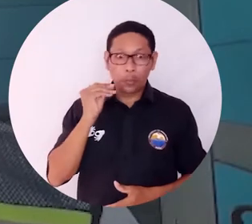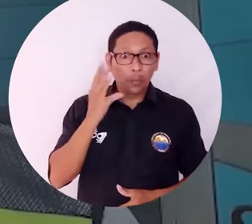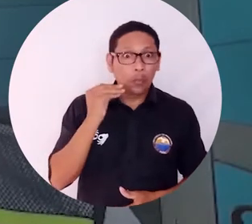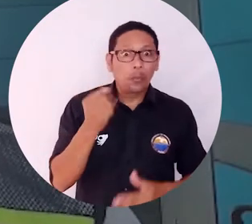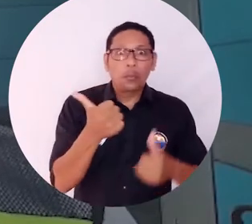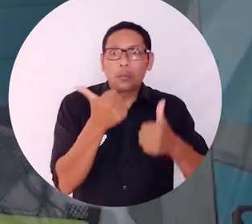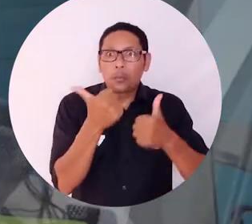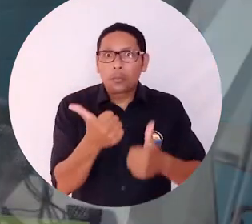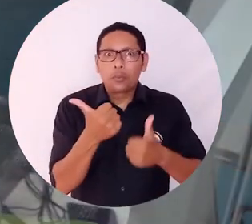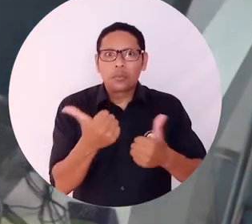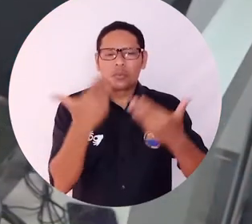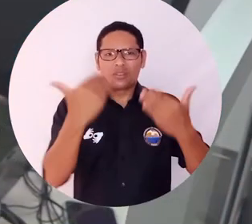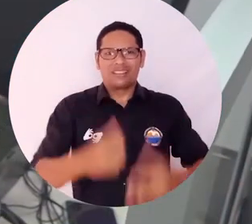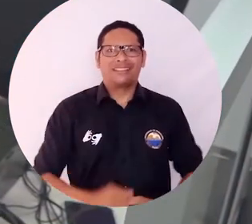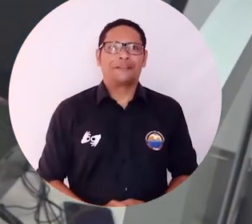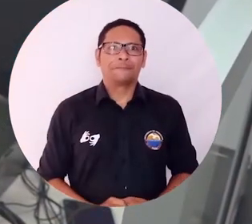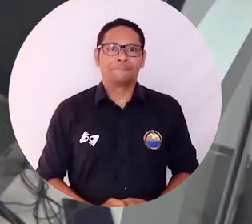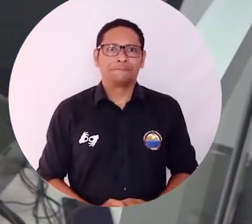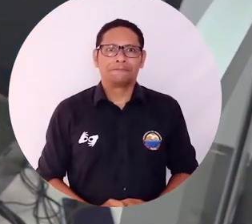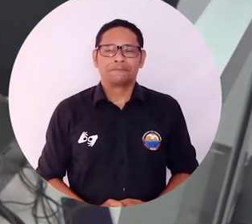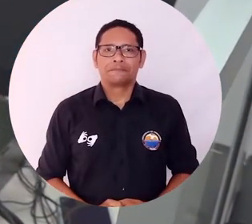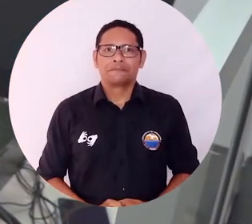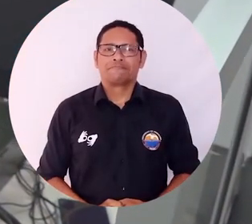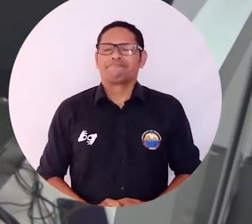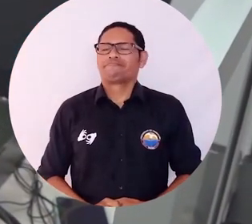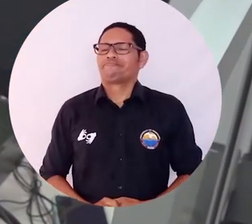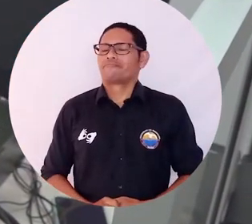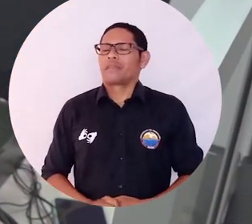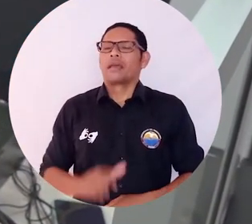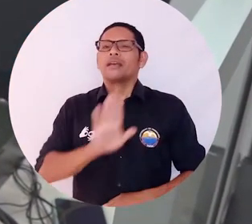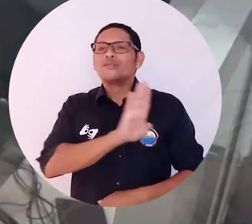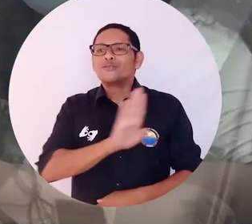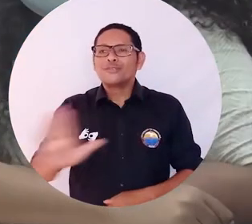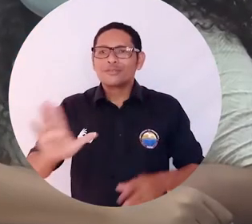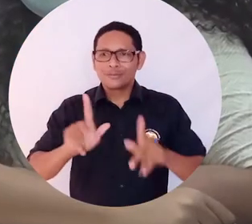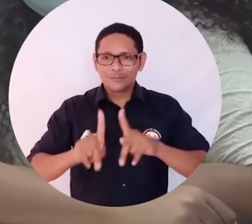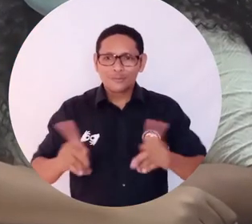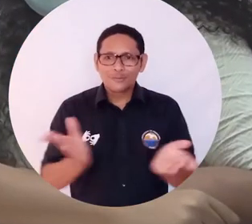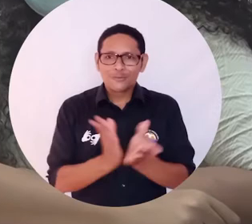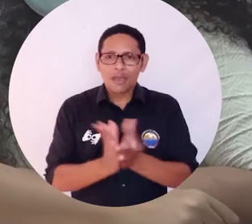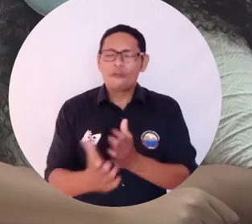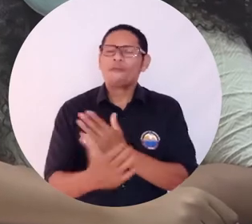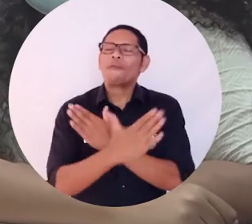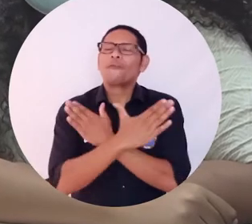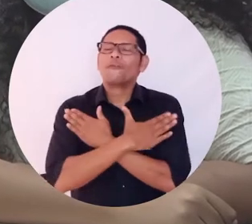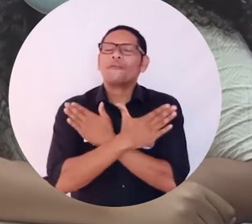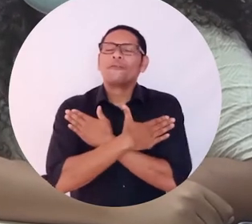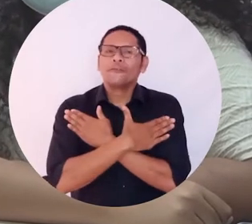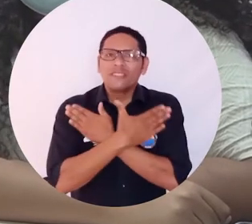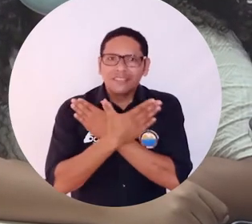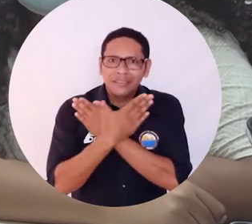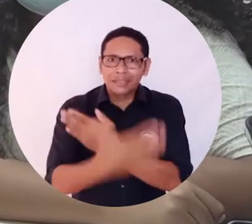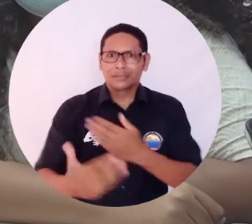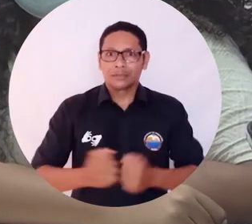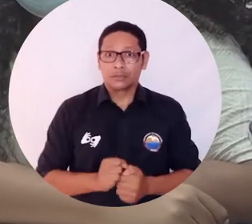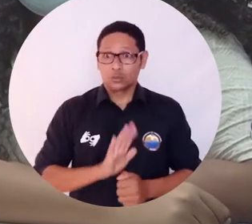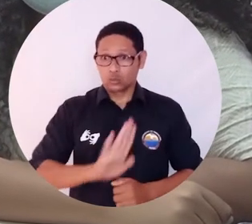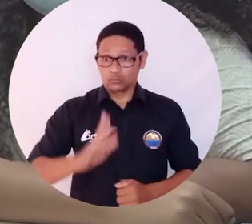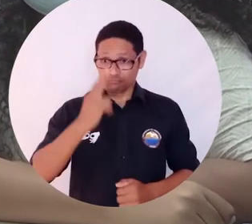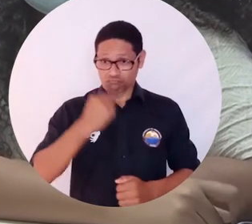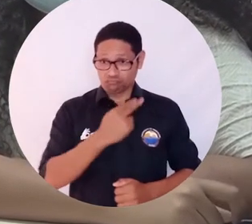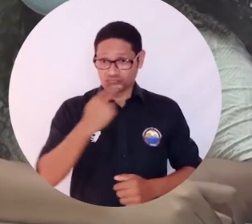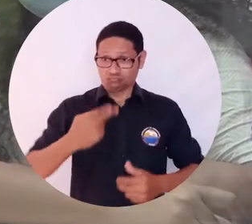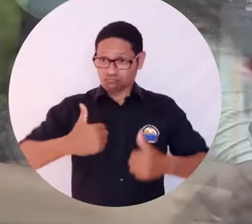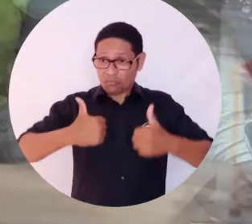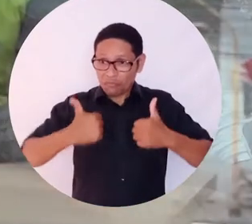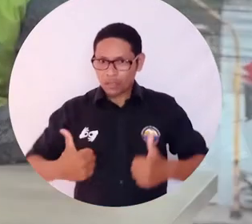núcleo de apoyo fiscal. A ustedes, mis queridos estudiantes, felicitarles por el compromiso. Hoy ustedes han